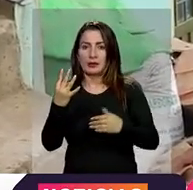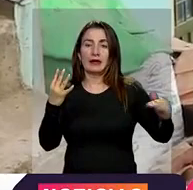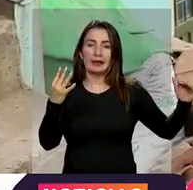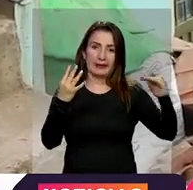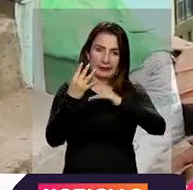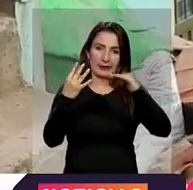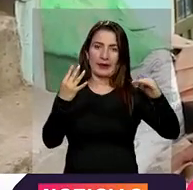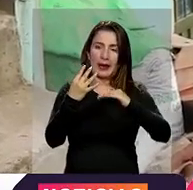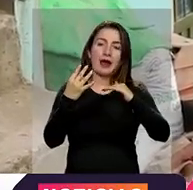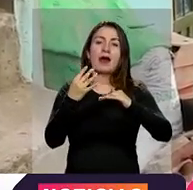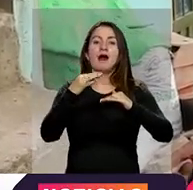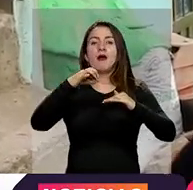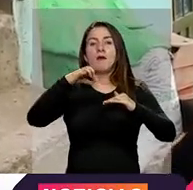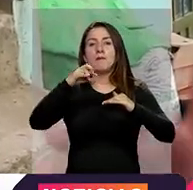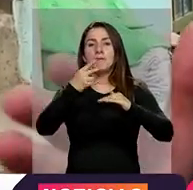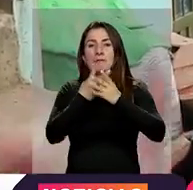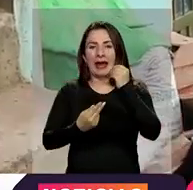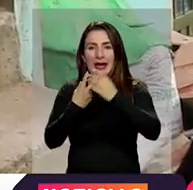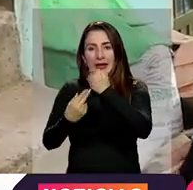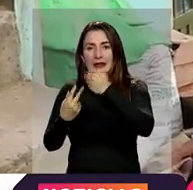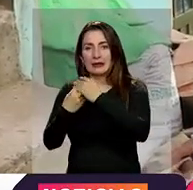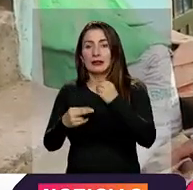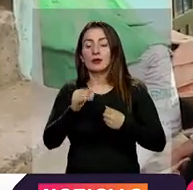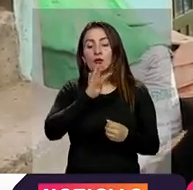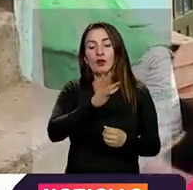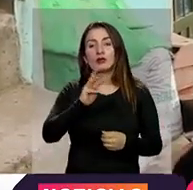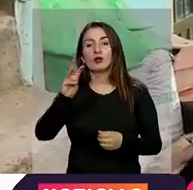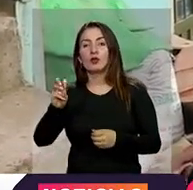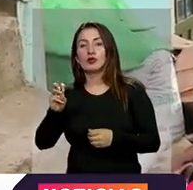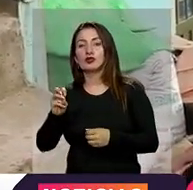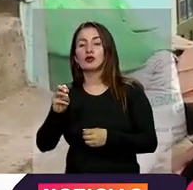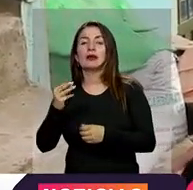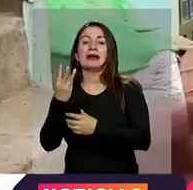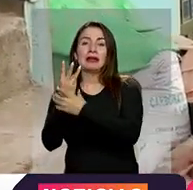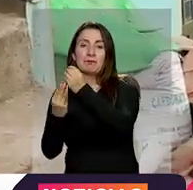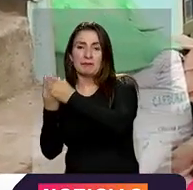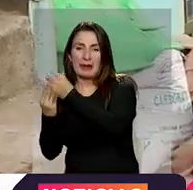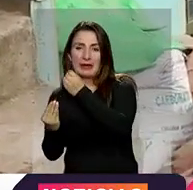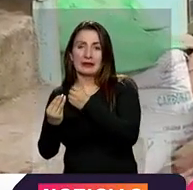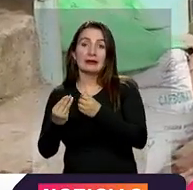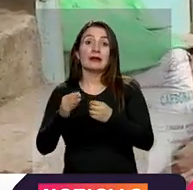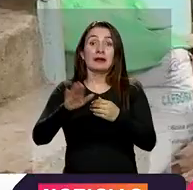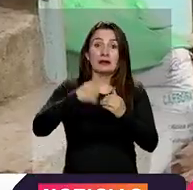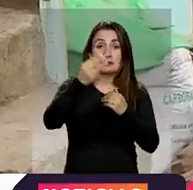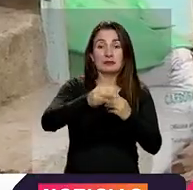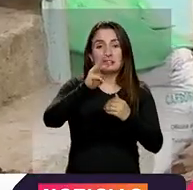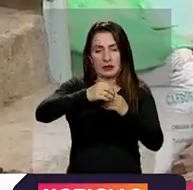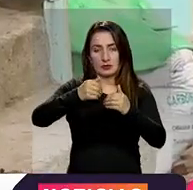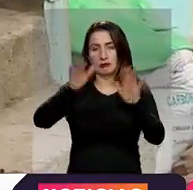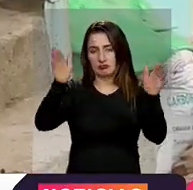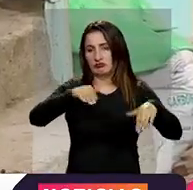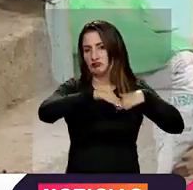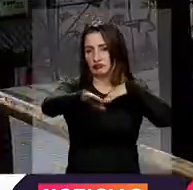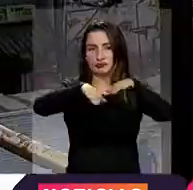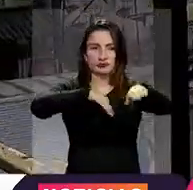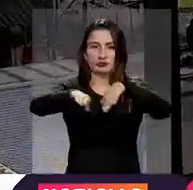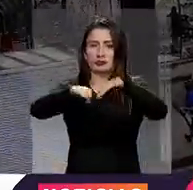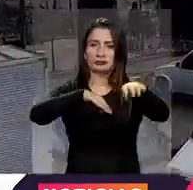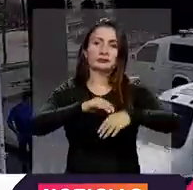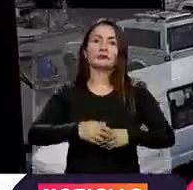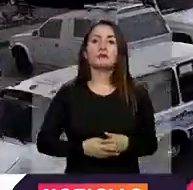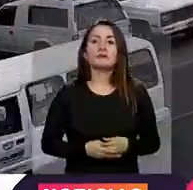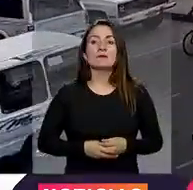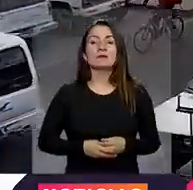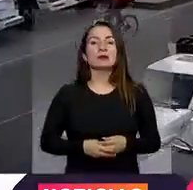placas pares de 4 a 8 ingresarán las impares y después de las 8 levantamos toda la medida para que puedan ingresar quienes